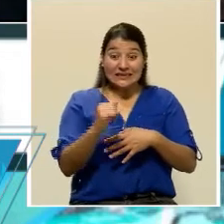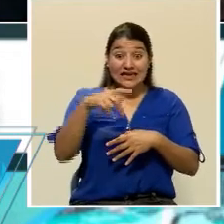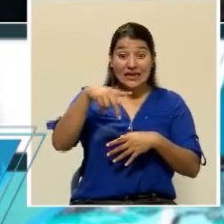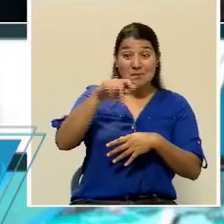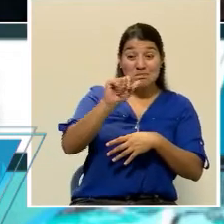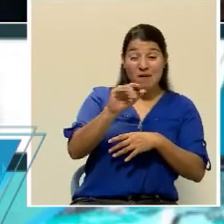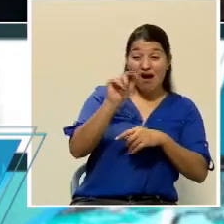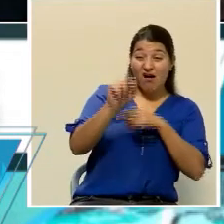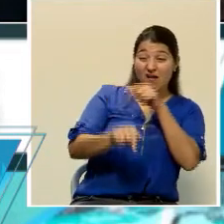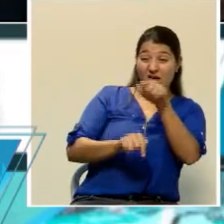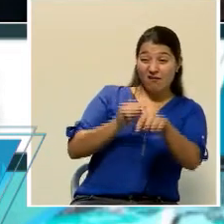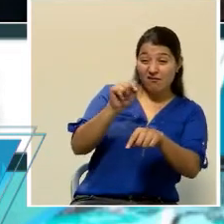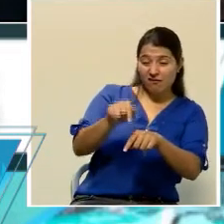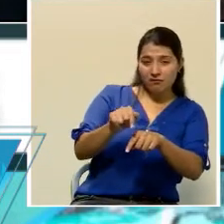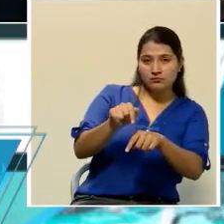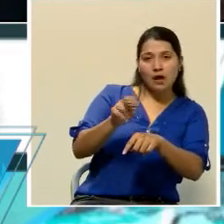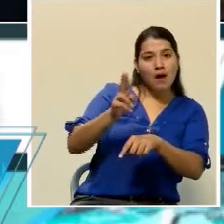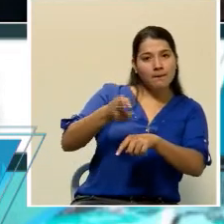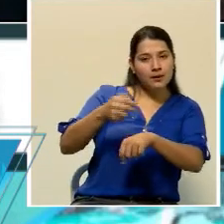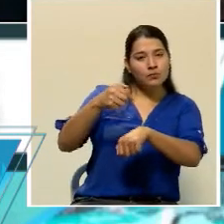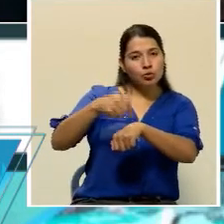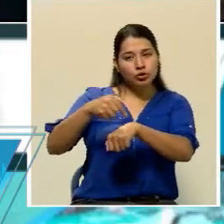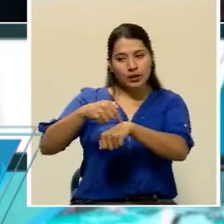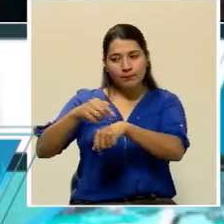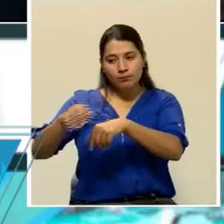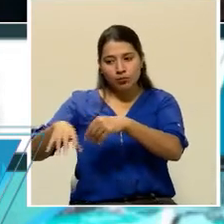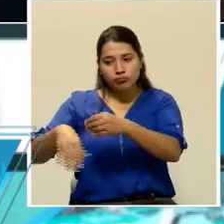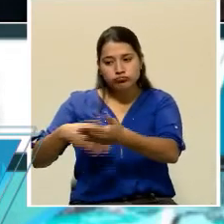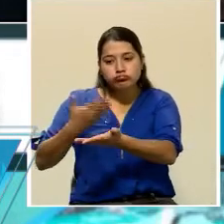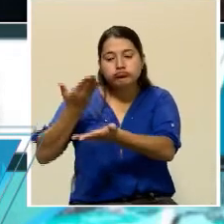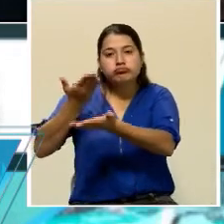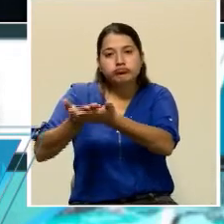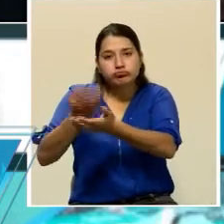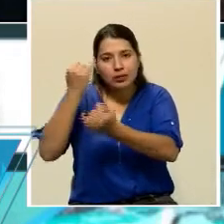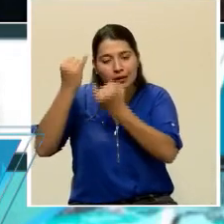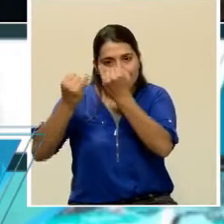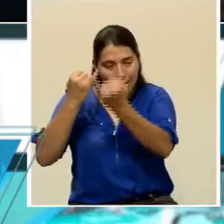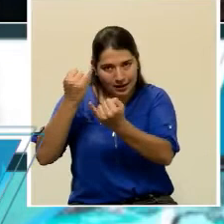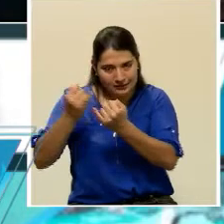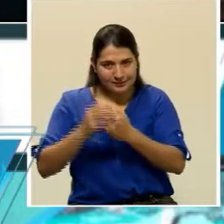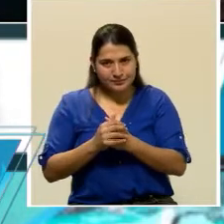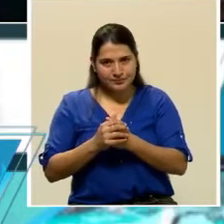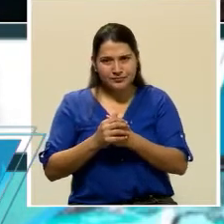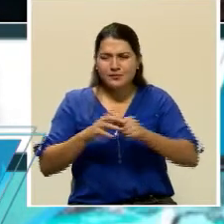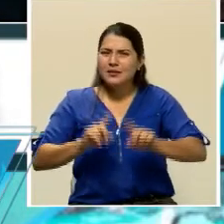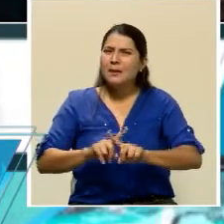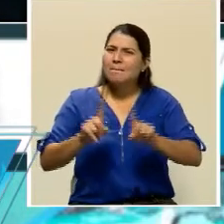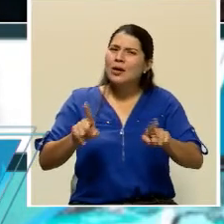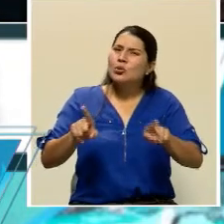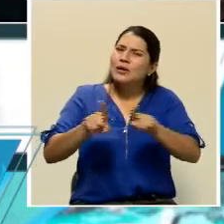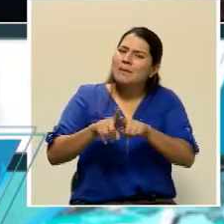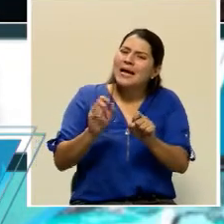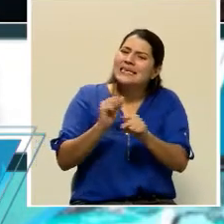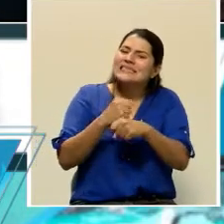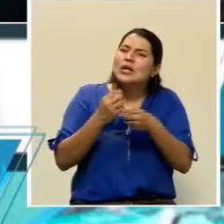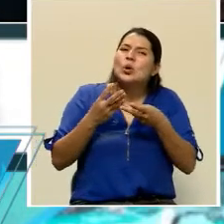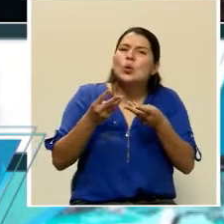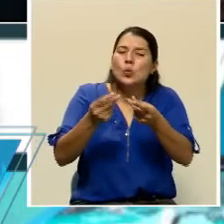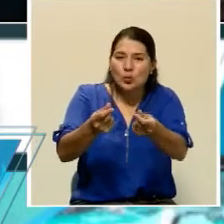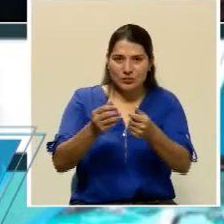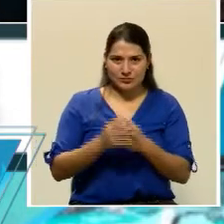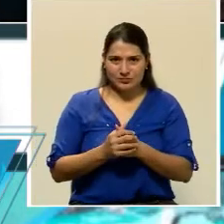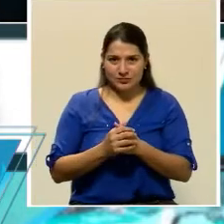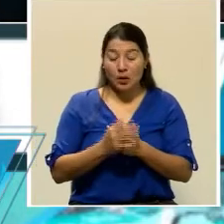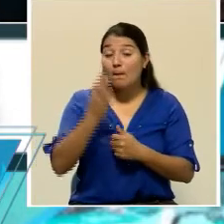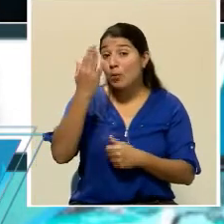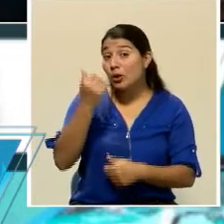la posibilidad de introducir las reformas que corresponden, pero además de hacerlo con celeridad, don Ernesto,